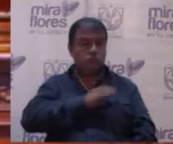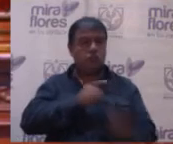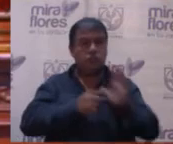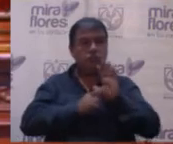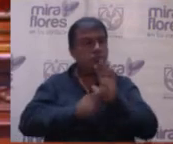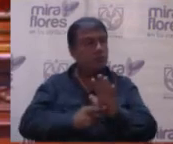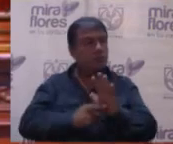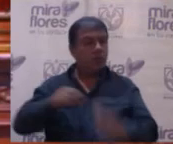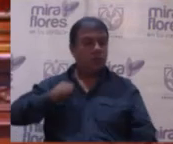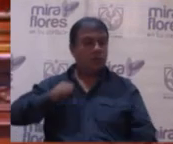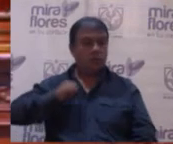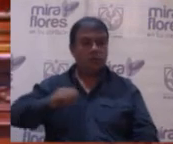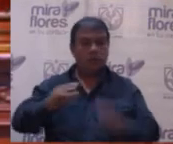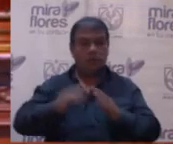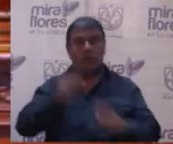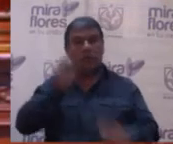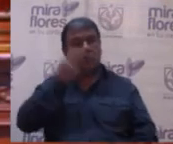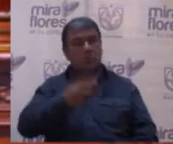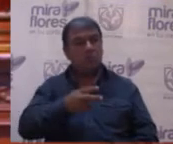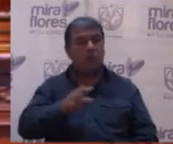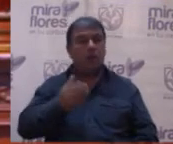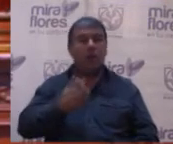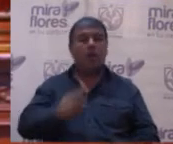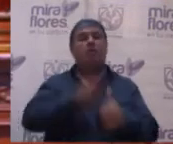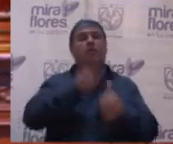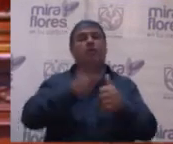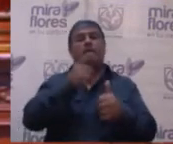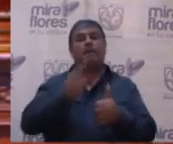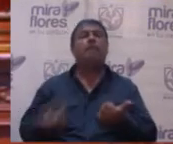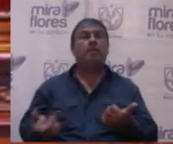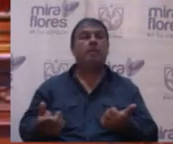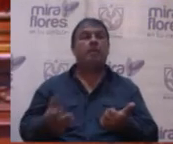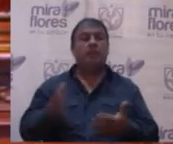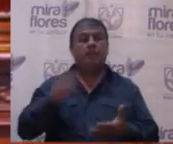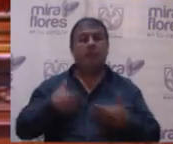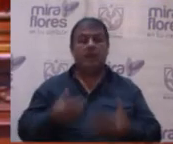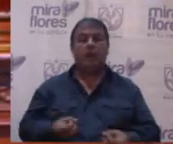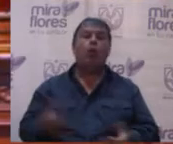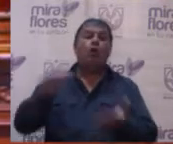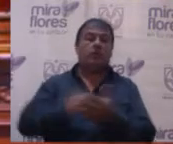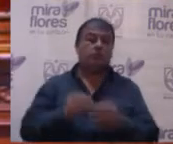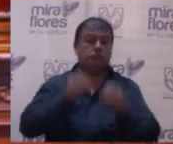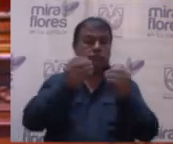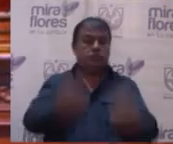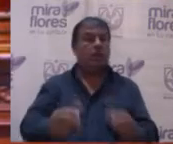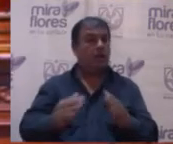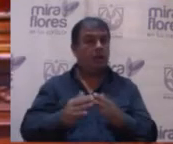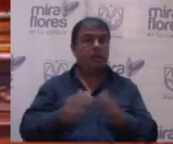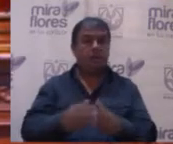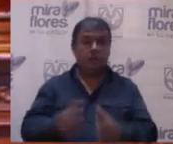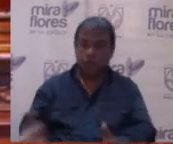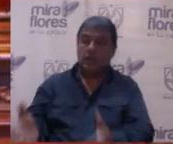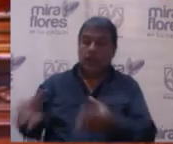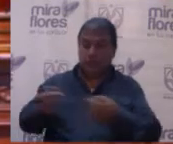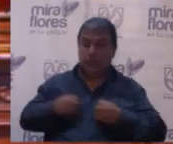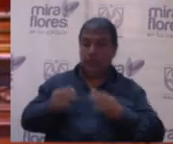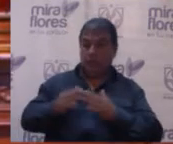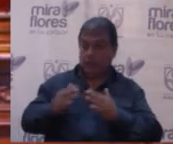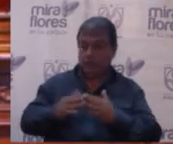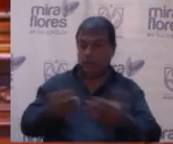municipalidad hizo que primase una prioridad para ser entregada a la casa. Y se nos ha entregado,